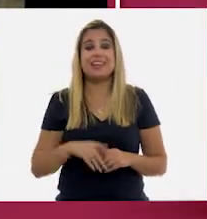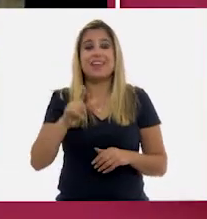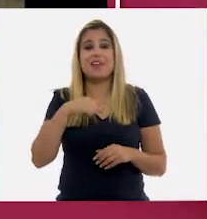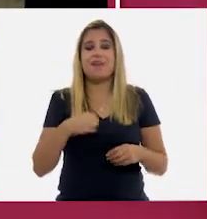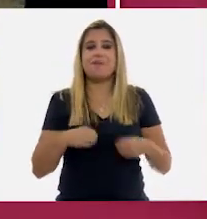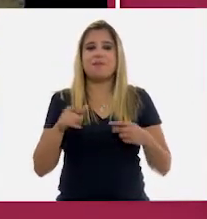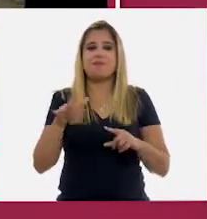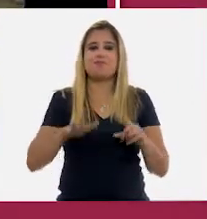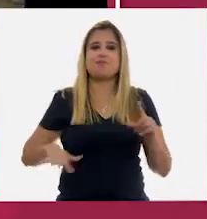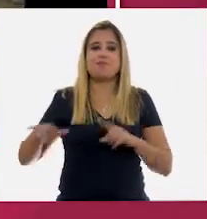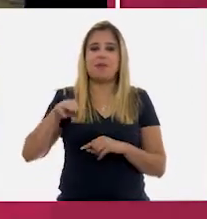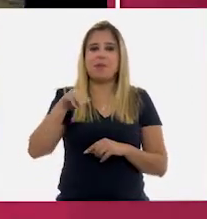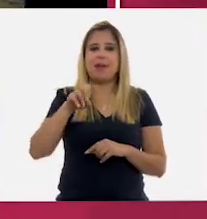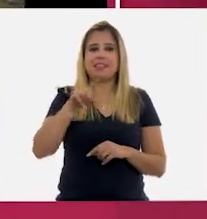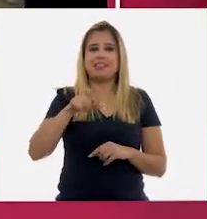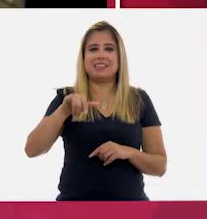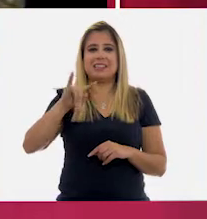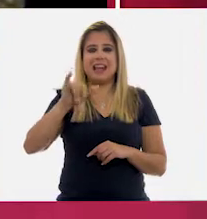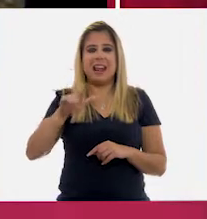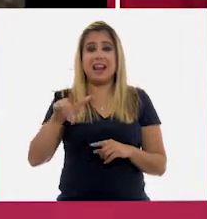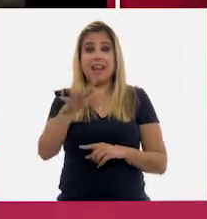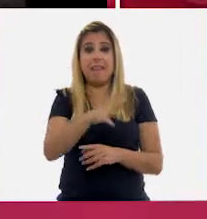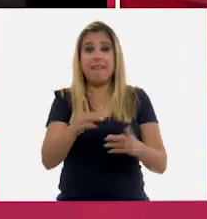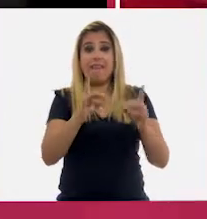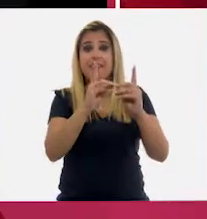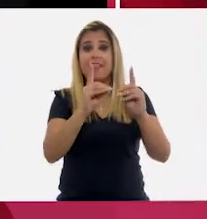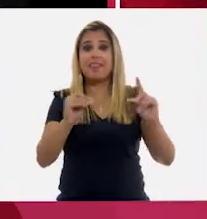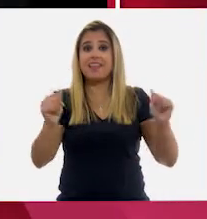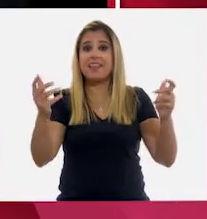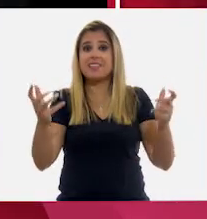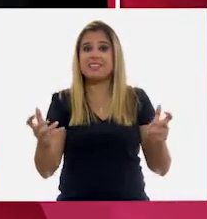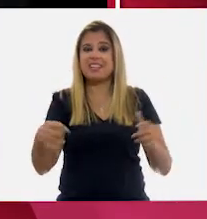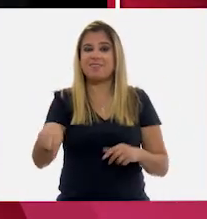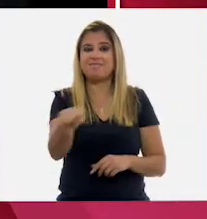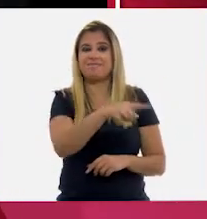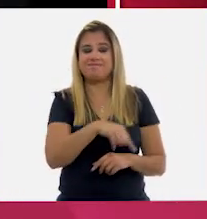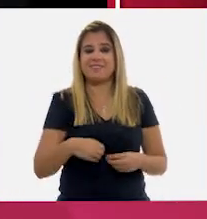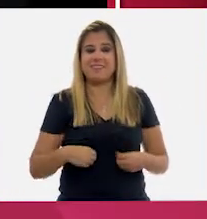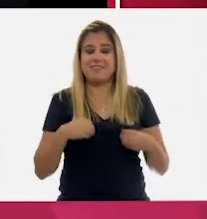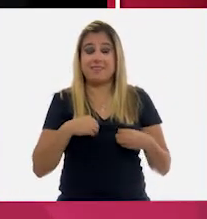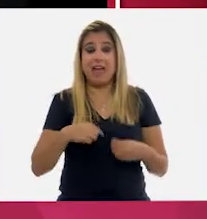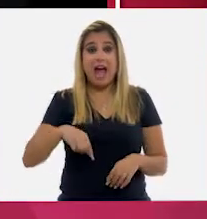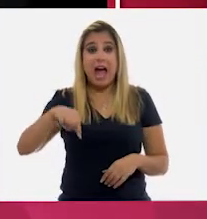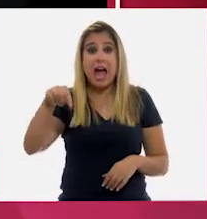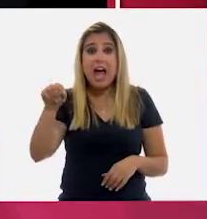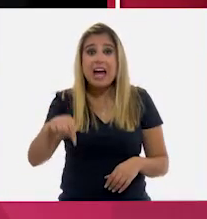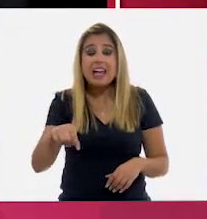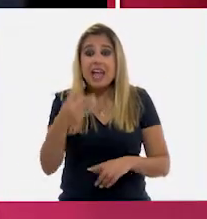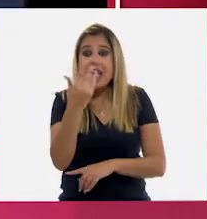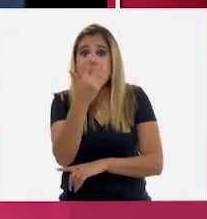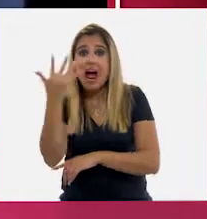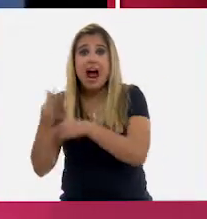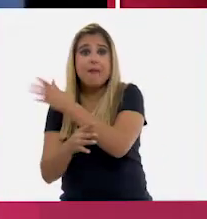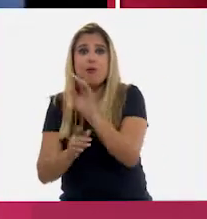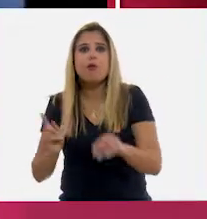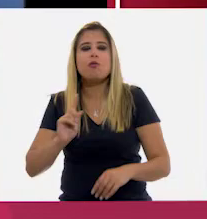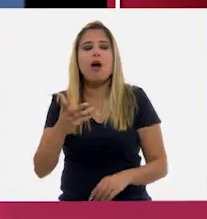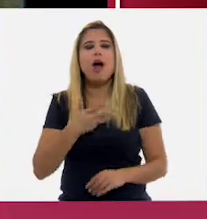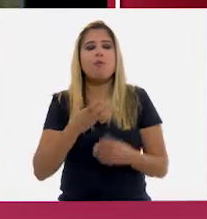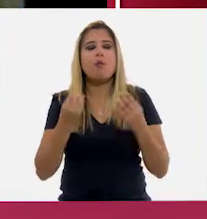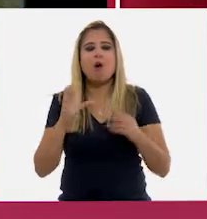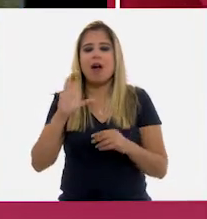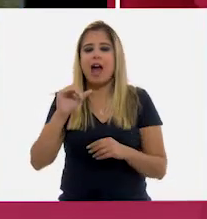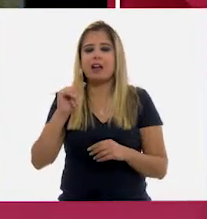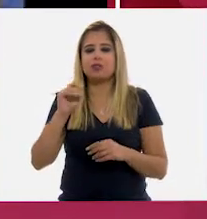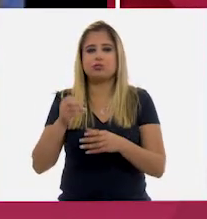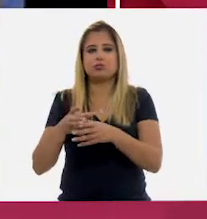Vivo en el valle de Mezquital, en medio del desierto. Aquí, en lugar de árboles, hay muchos